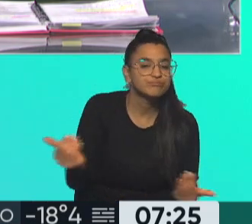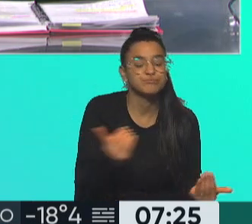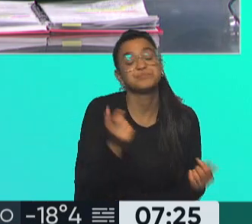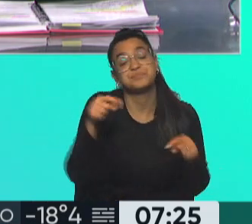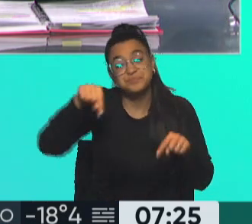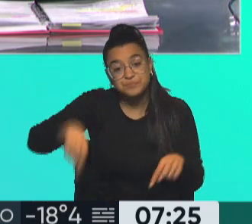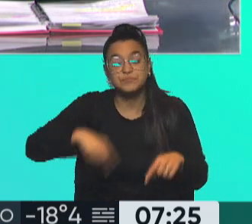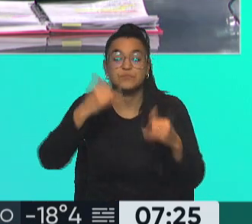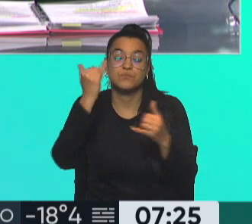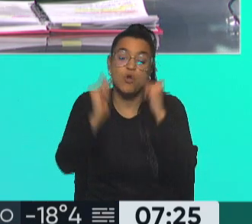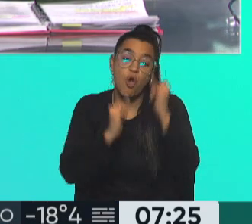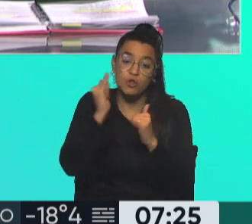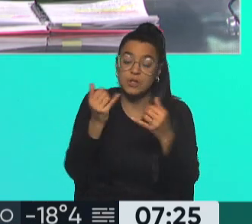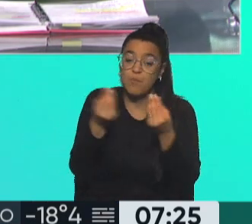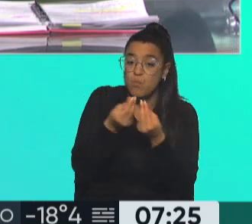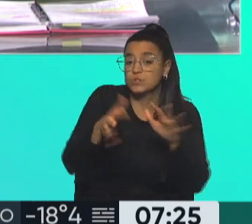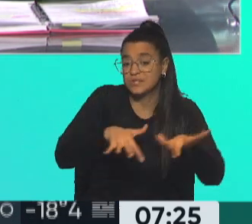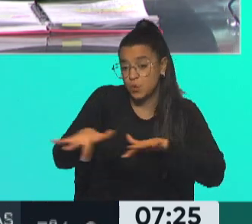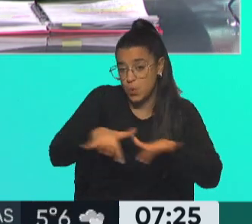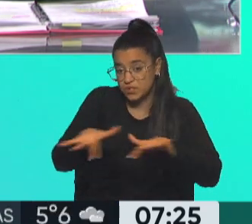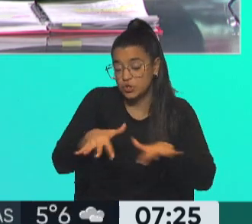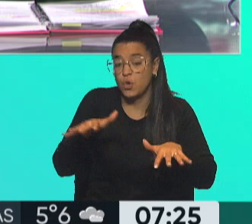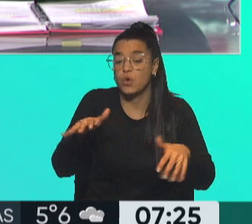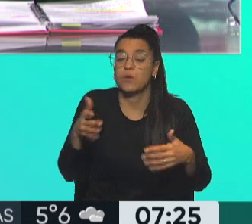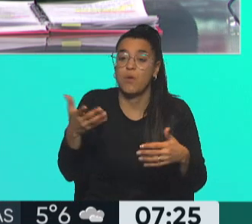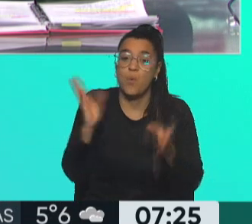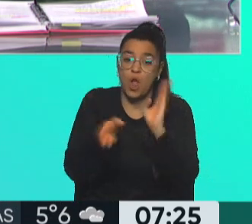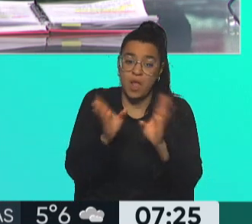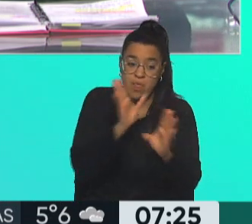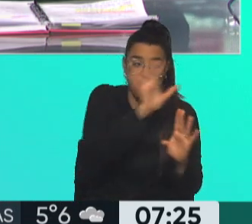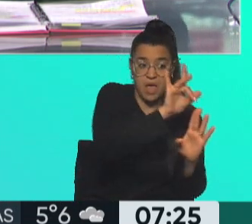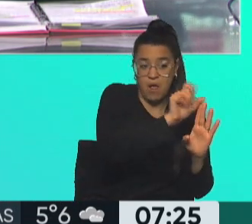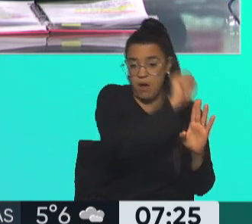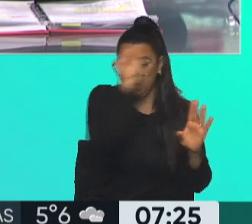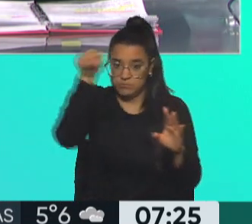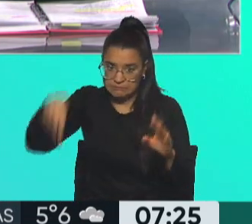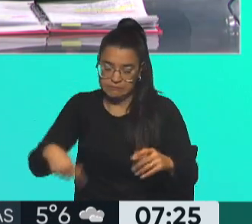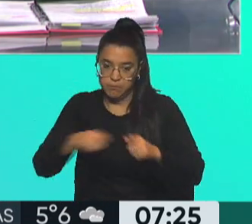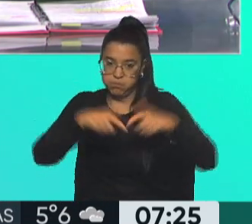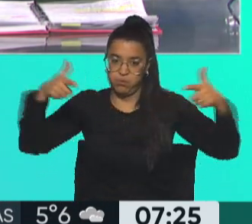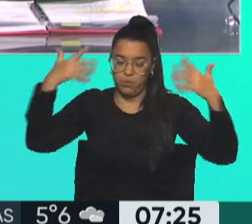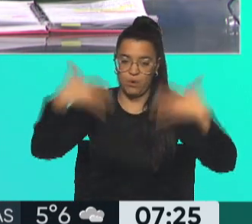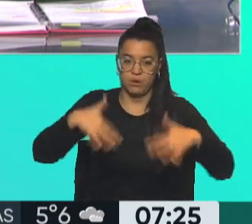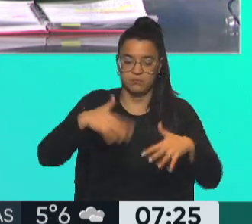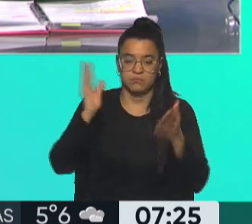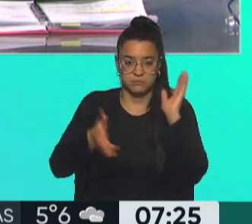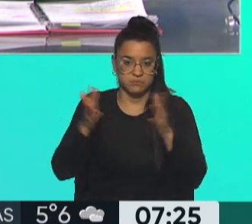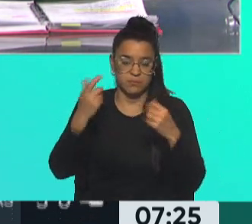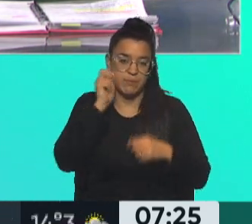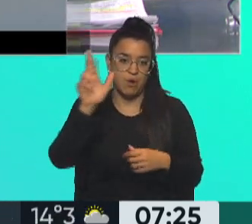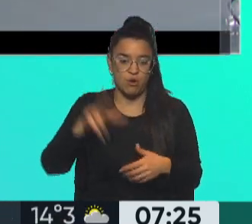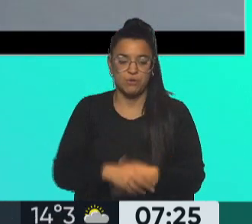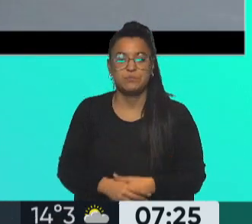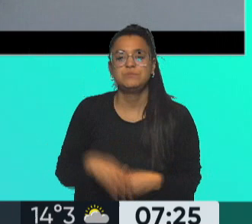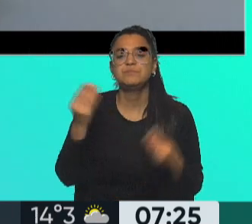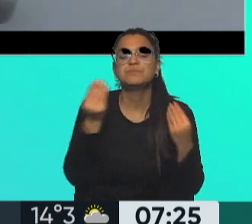bueno, contamos varios hechos de violencia desde el miércoles hasta hoy, la verdad que han crecido muchísimo. Ale, ¿y